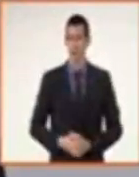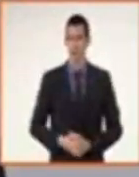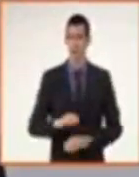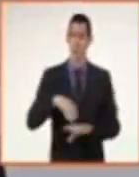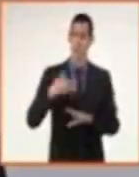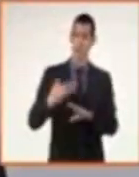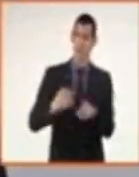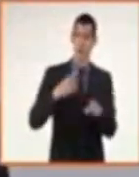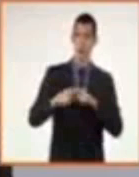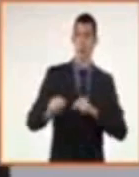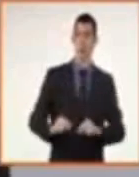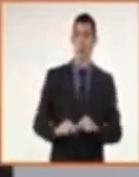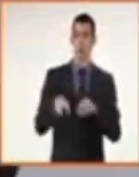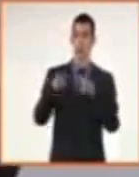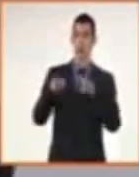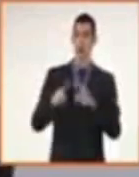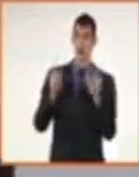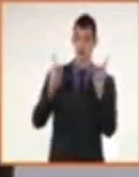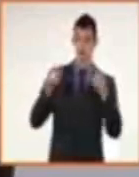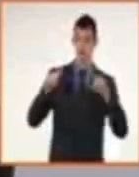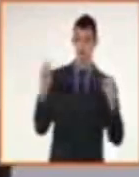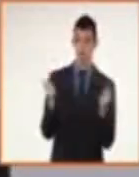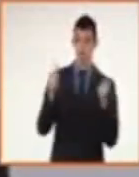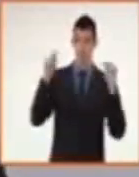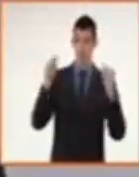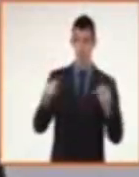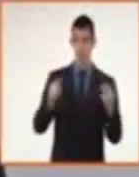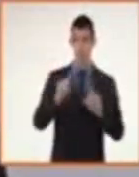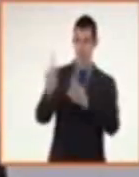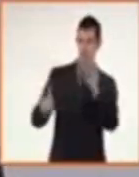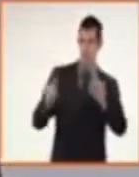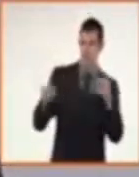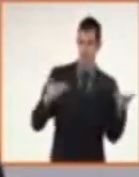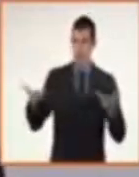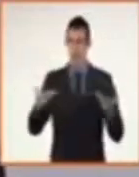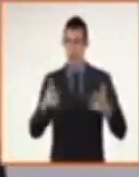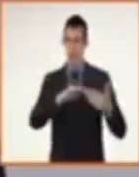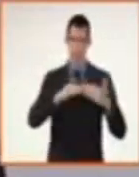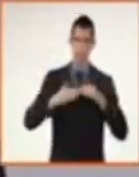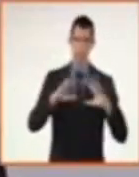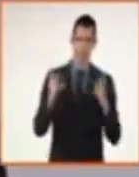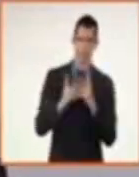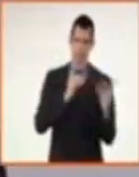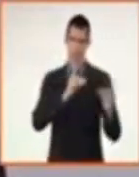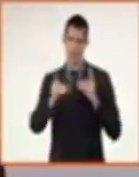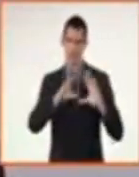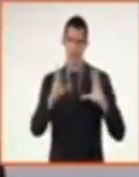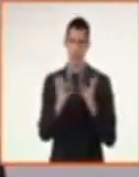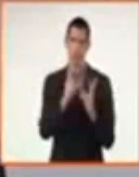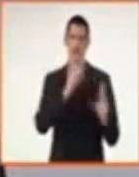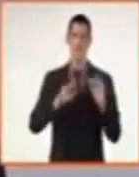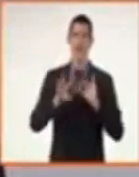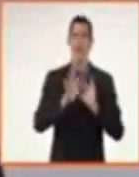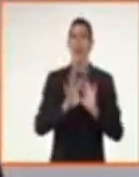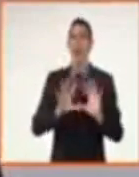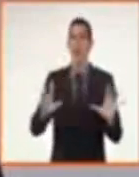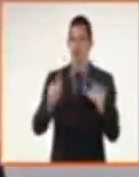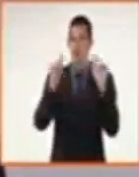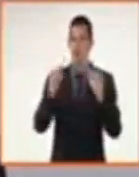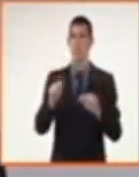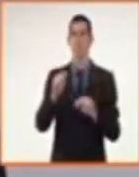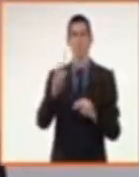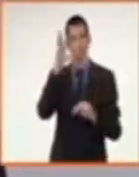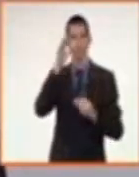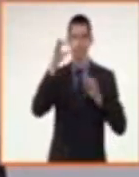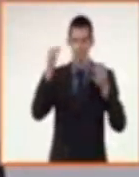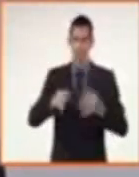llevó a una discusión donde estuvieron esos candidatos, donde se presentaron y se votó a mano alzada la aprobación de la